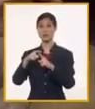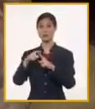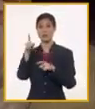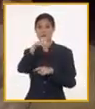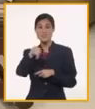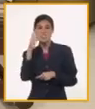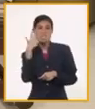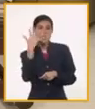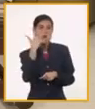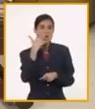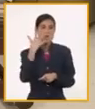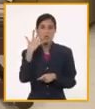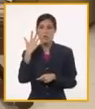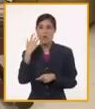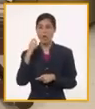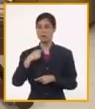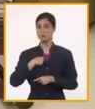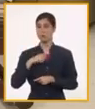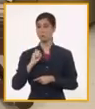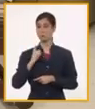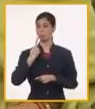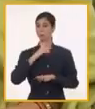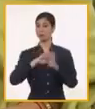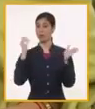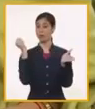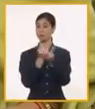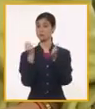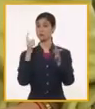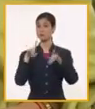el único que era graduado universitario era yo.